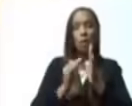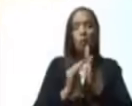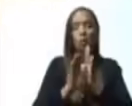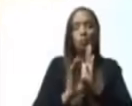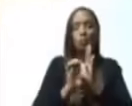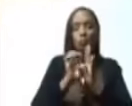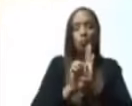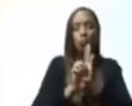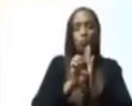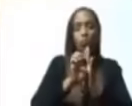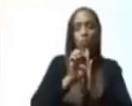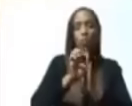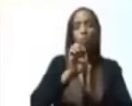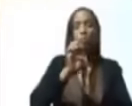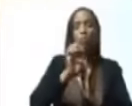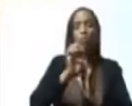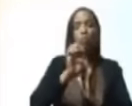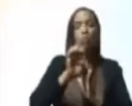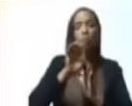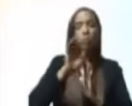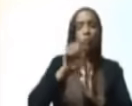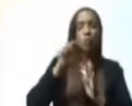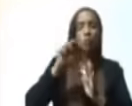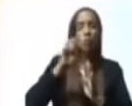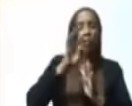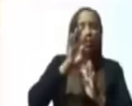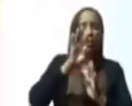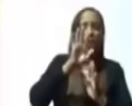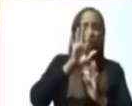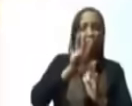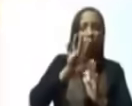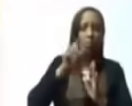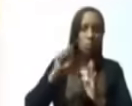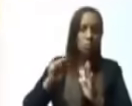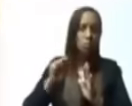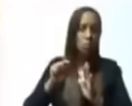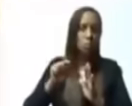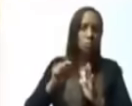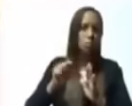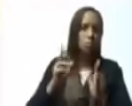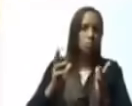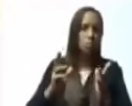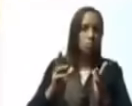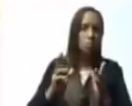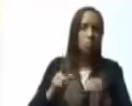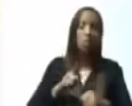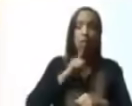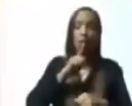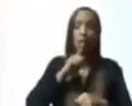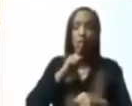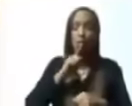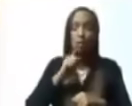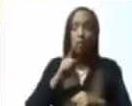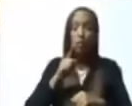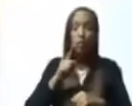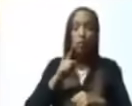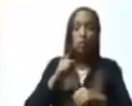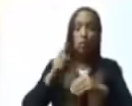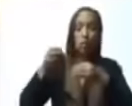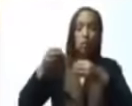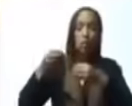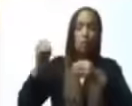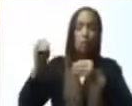16 y por ahí María se va pero s incrementado las importaciones en la